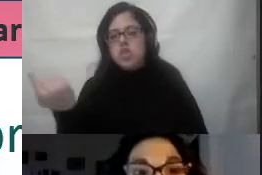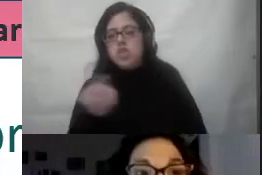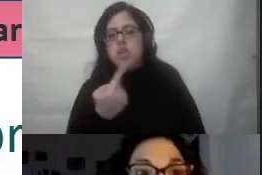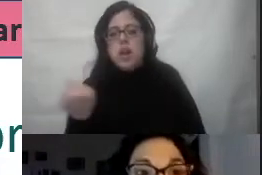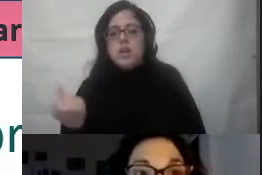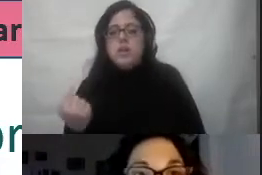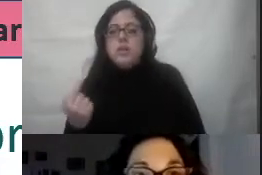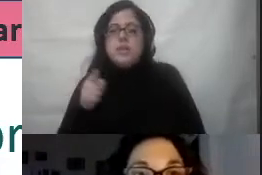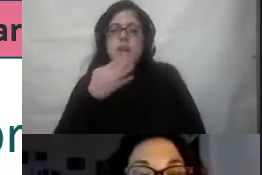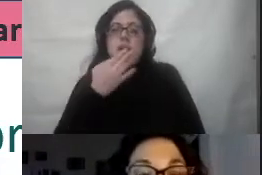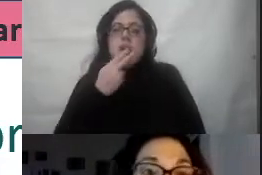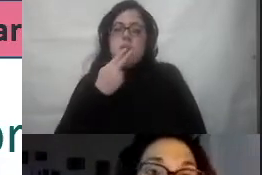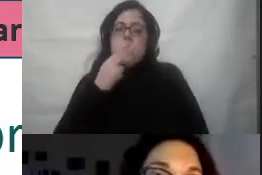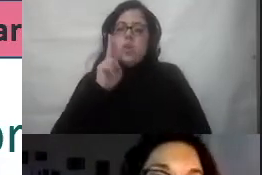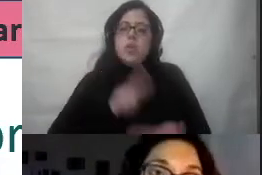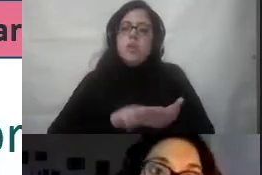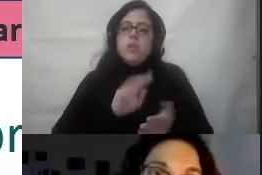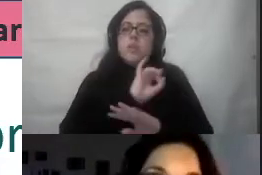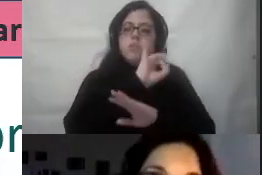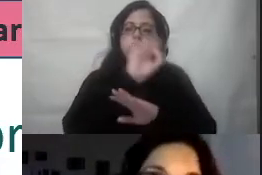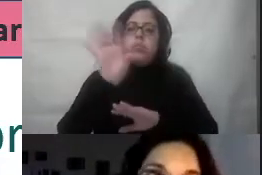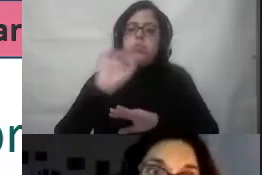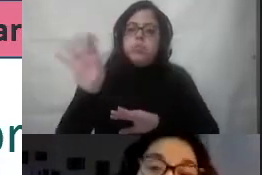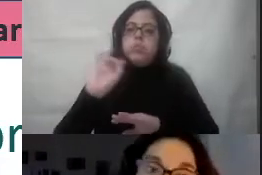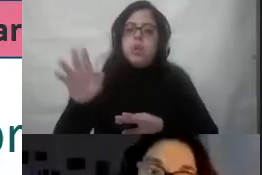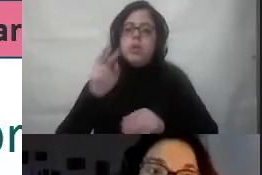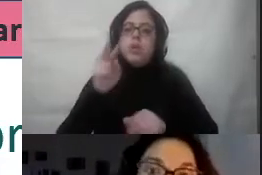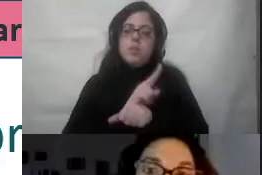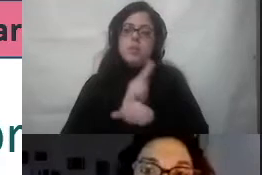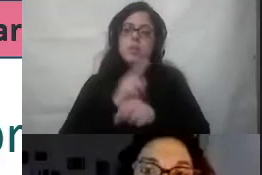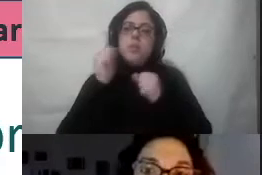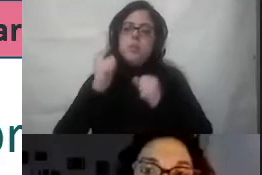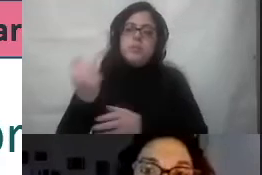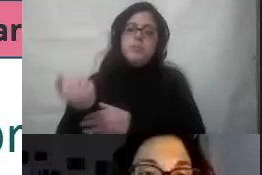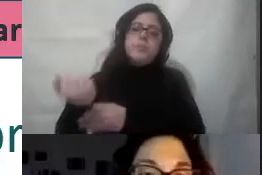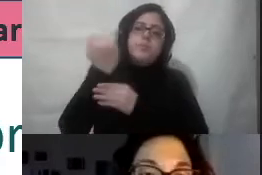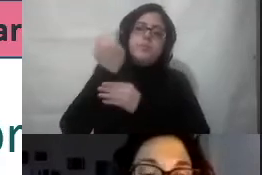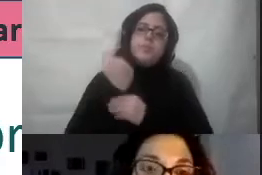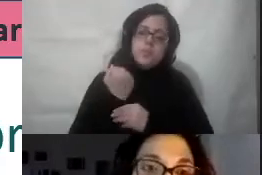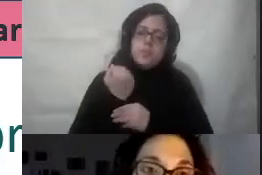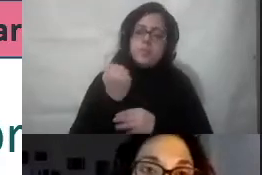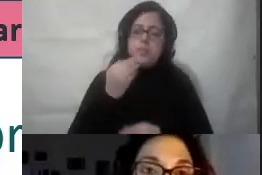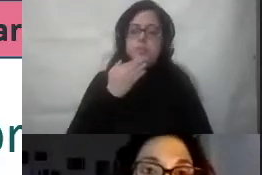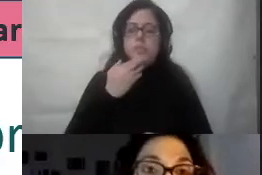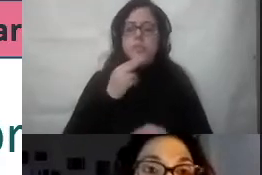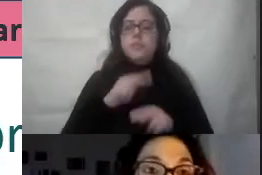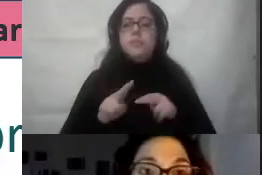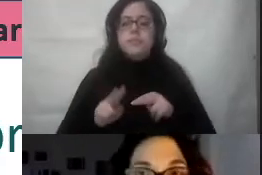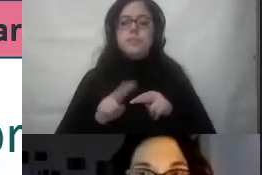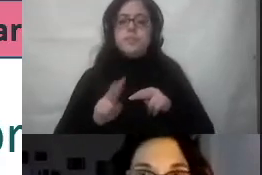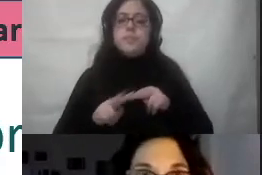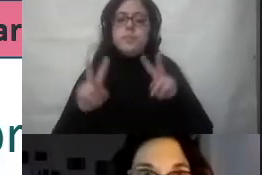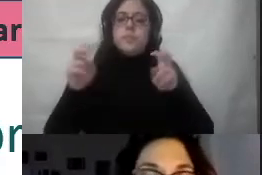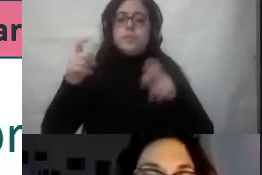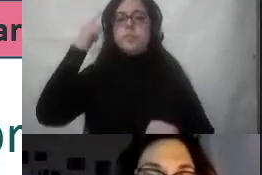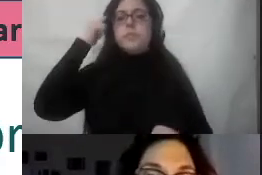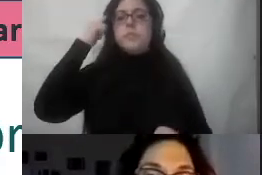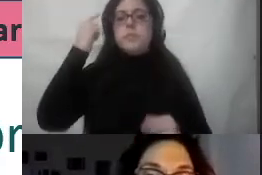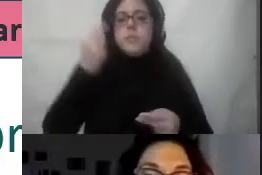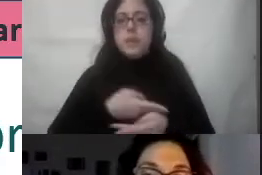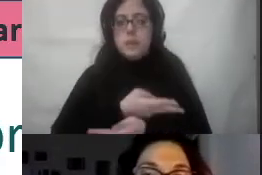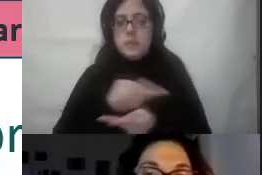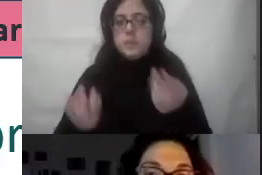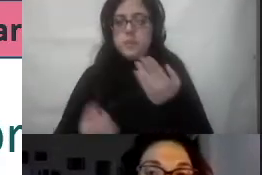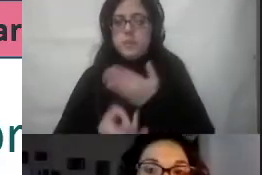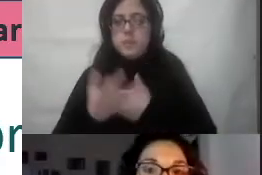mandar esta carta para que el profesor nos dé retroalimentación y podamos entonces hacer el ejercicio de pensar en publicarla.